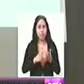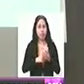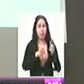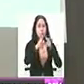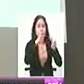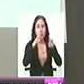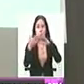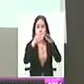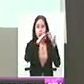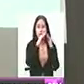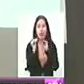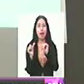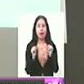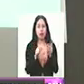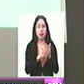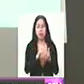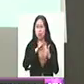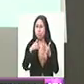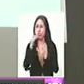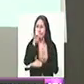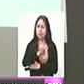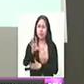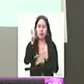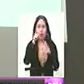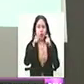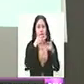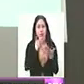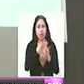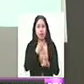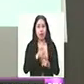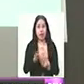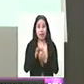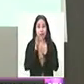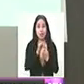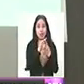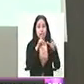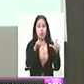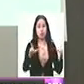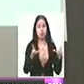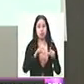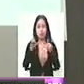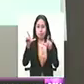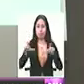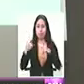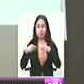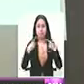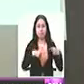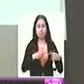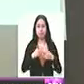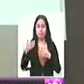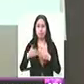comunitaria activa se está dando en todo el país, especialmente en los lugares fronterizos. La siguiente.